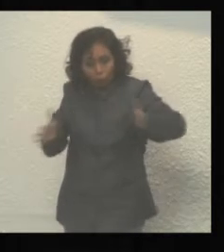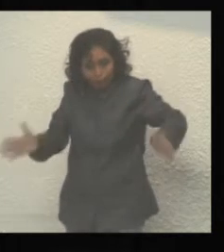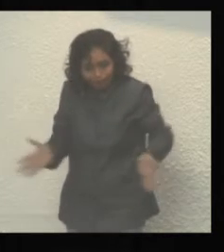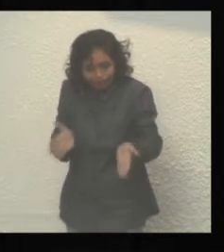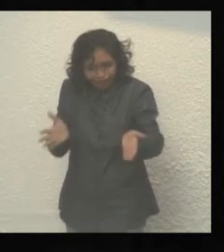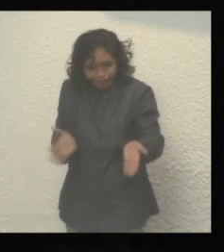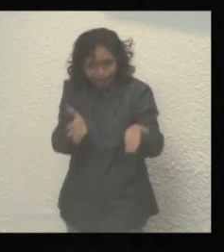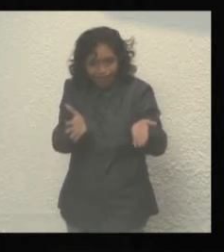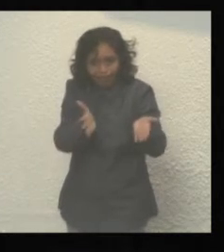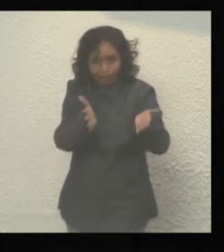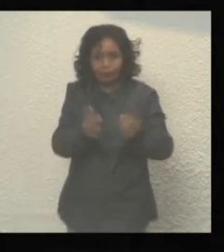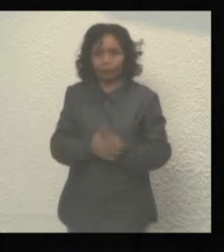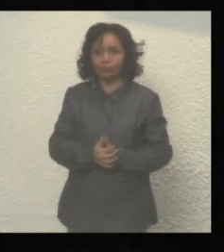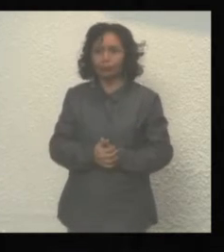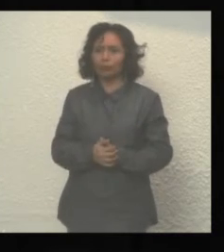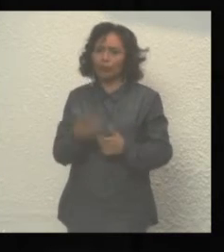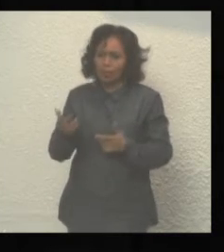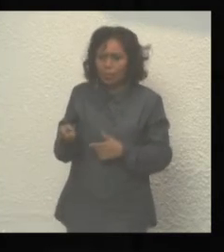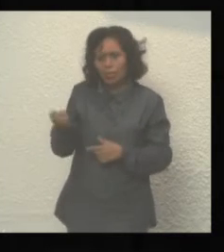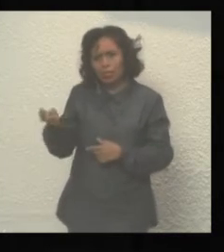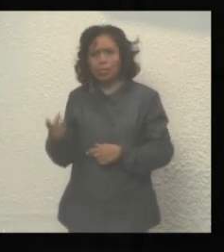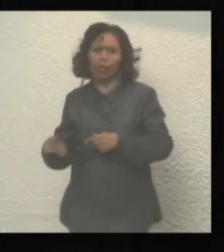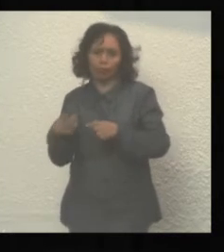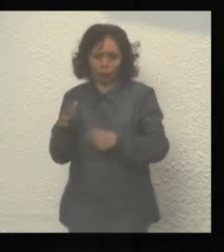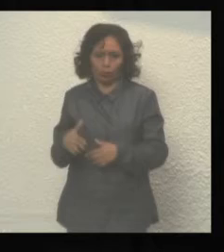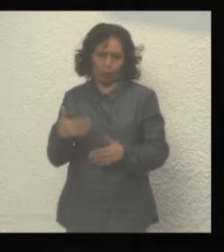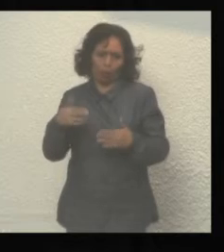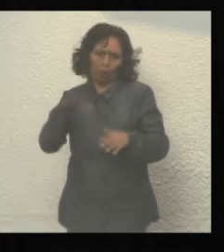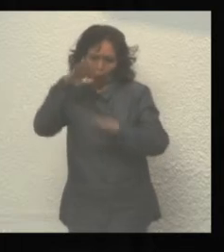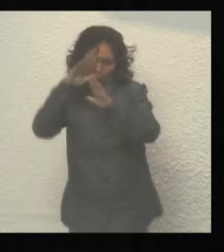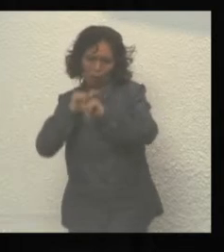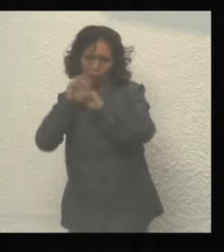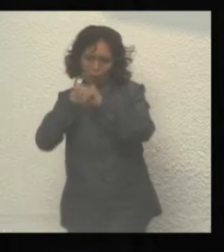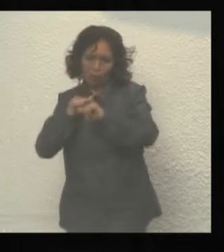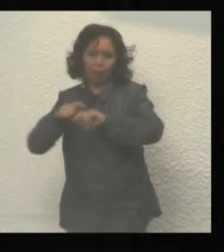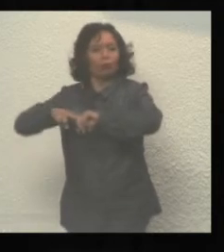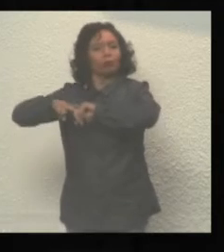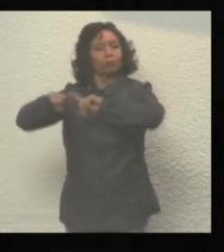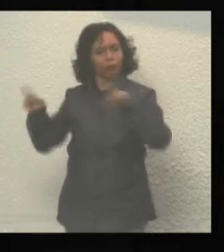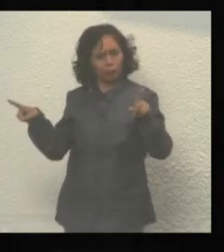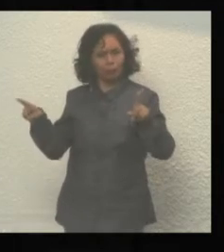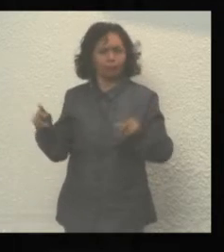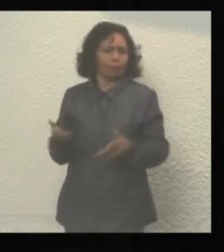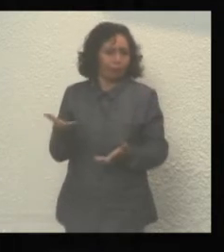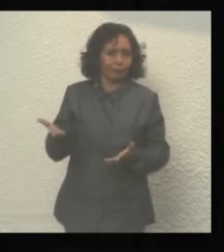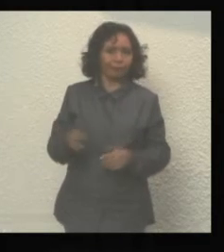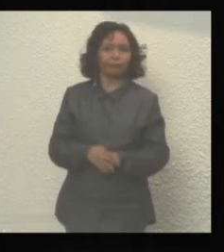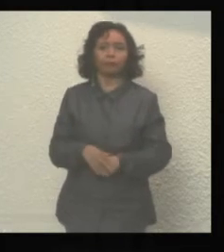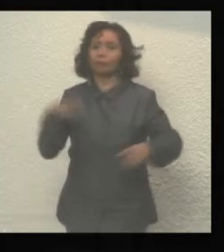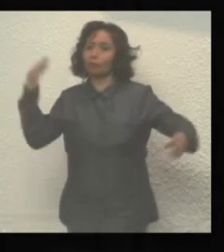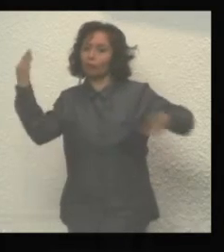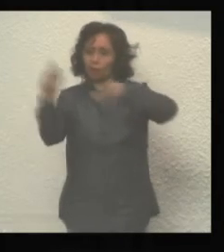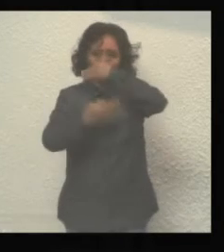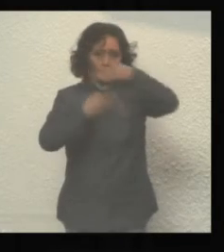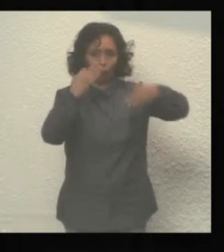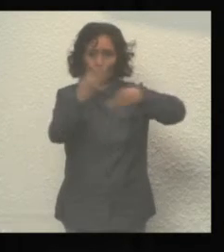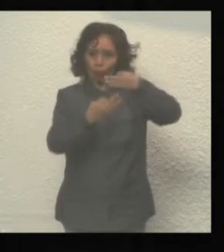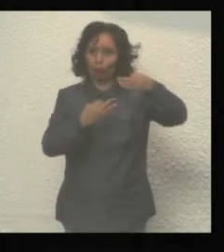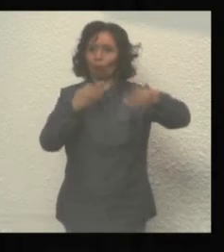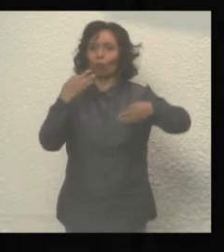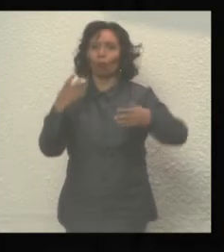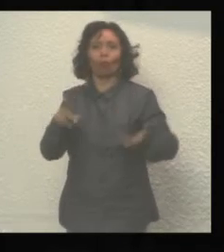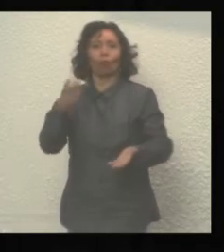impulsado y a quienes tienen diferencias con él. Pero a todas y a todos,